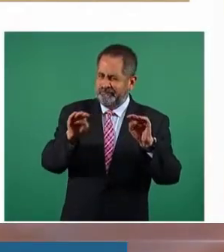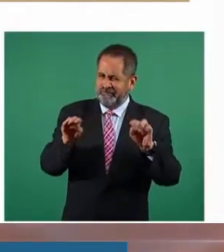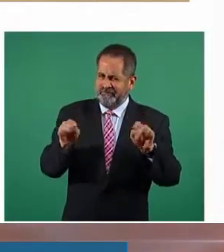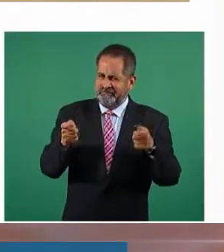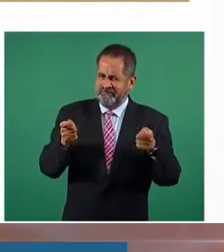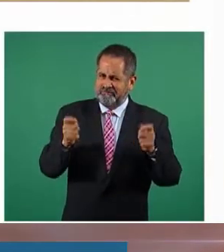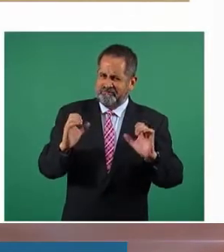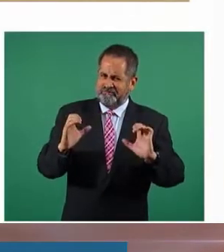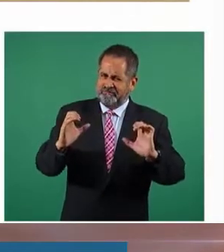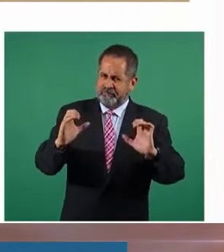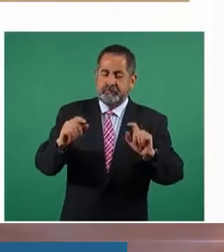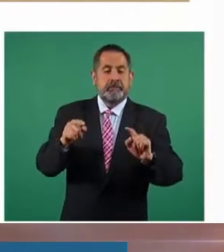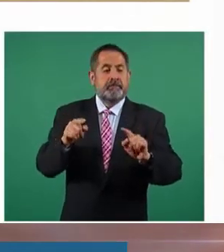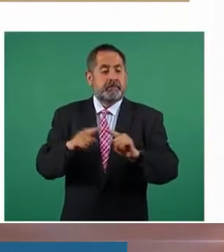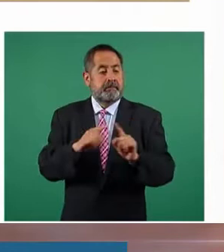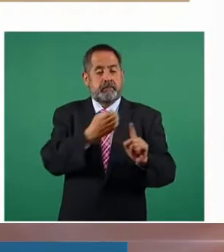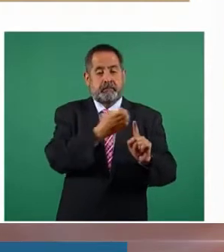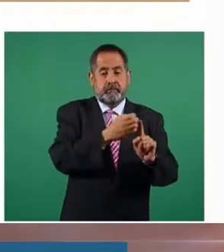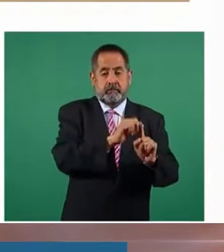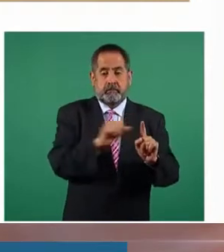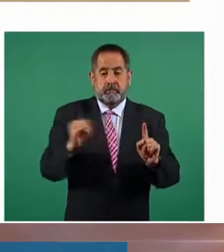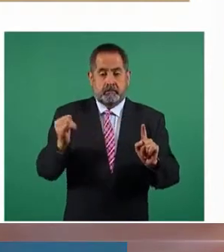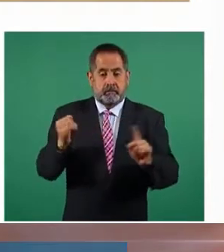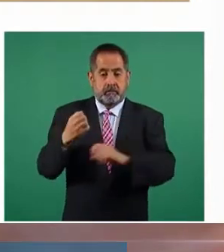de 2021 disminuyó